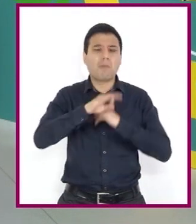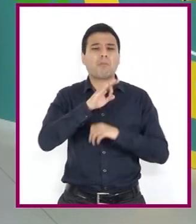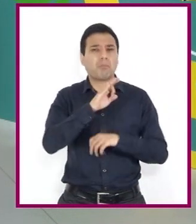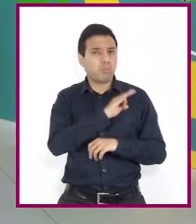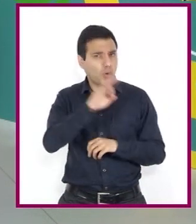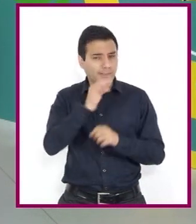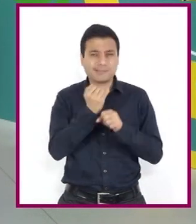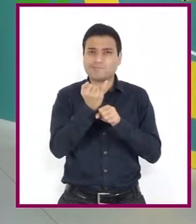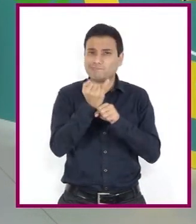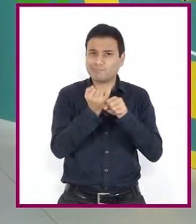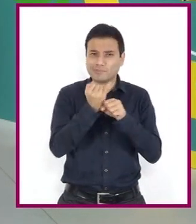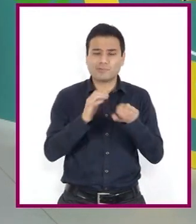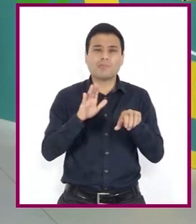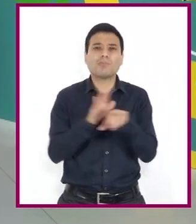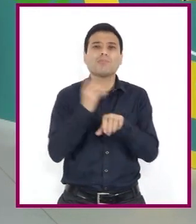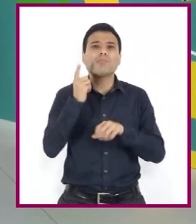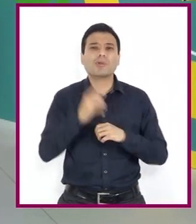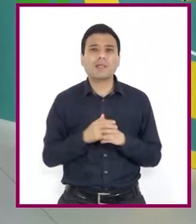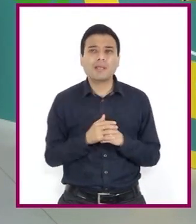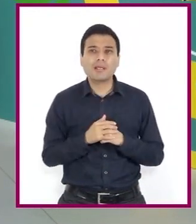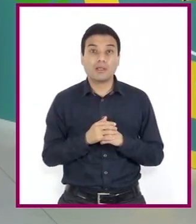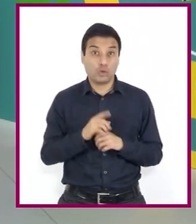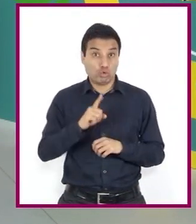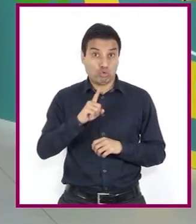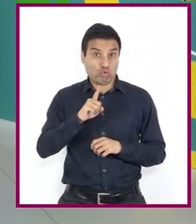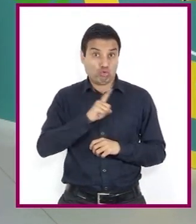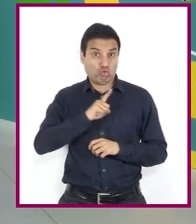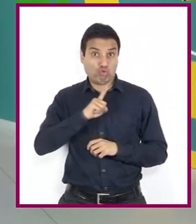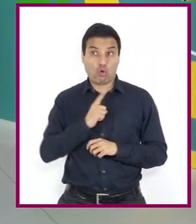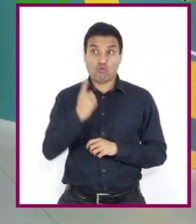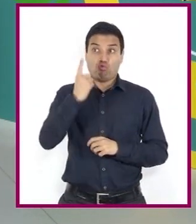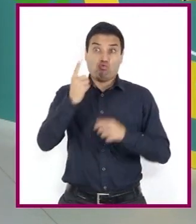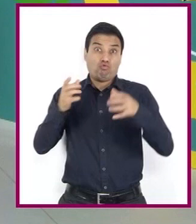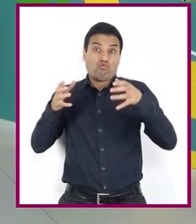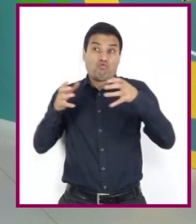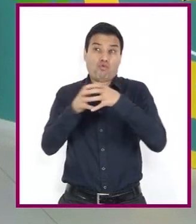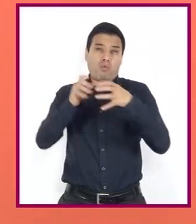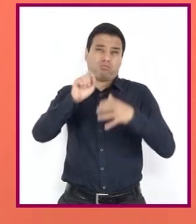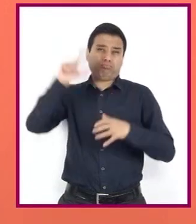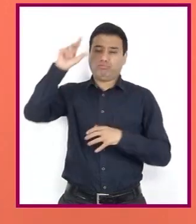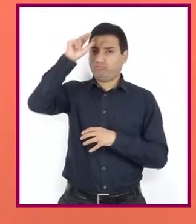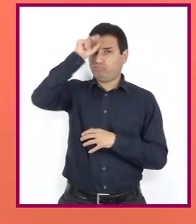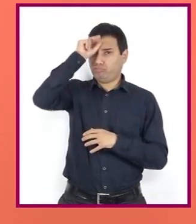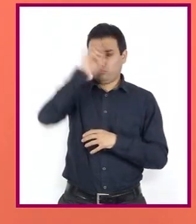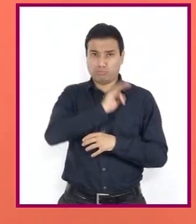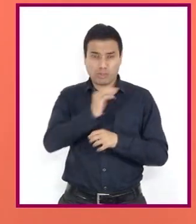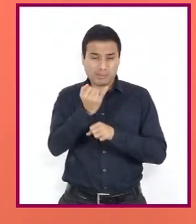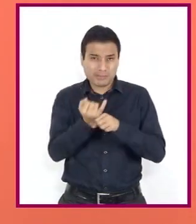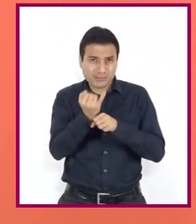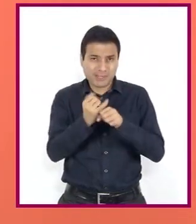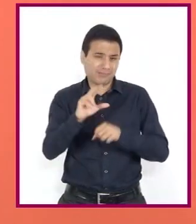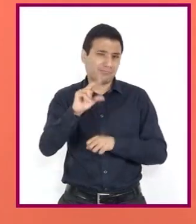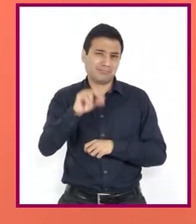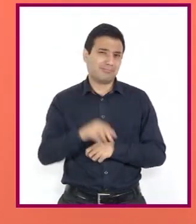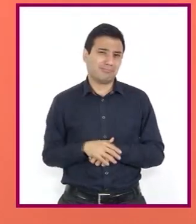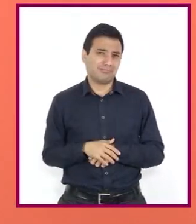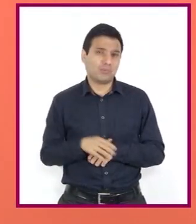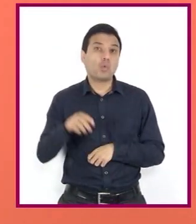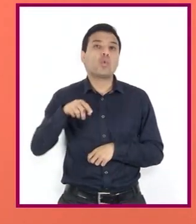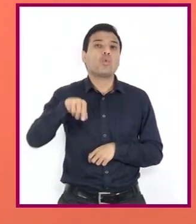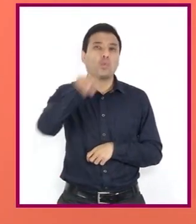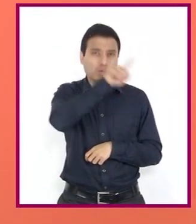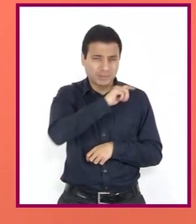el conocimiento científico no es exclusivo de una comunidad erudita. En este sentido,